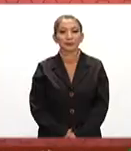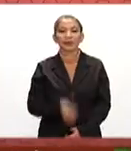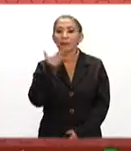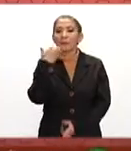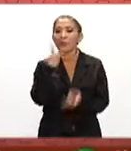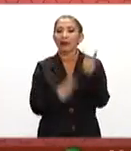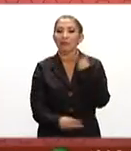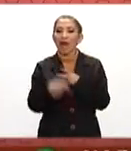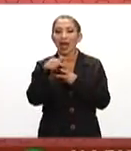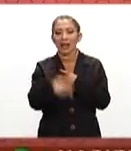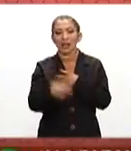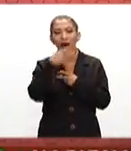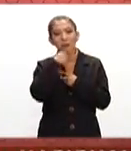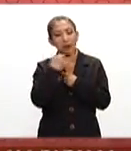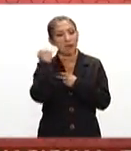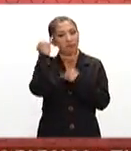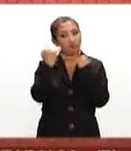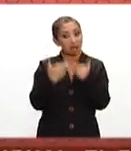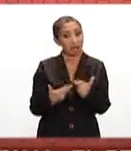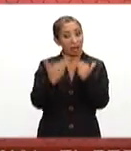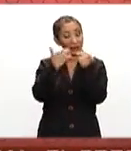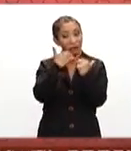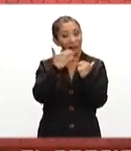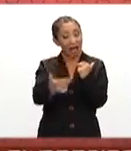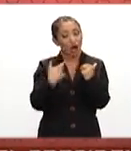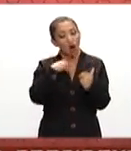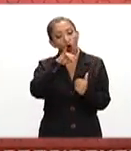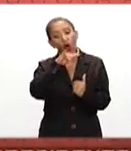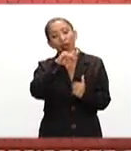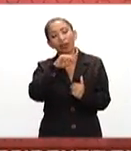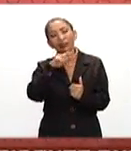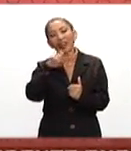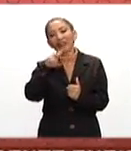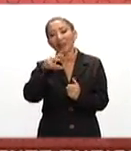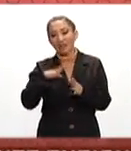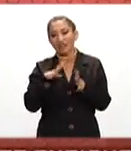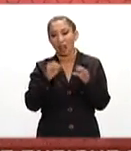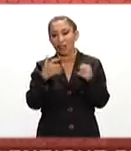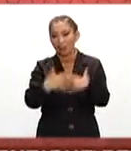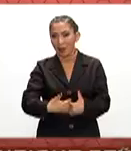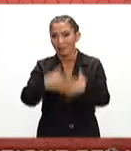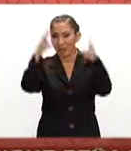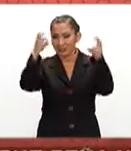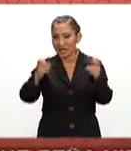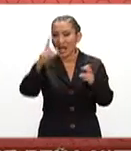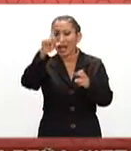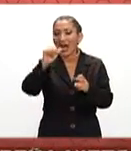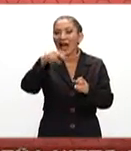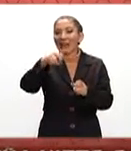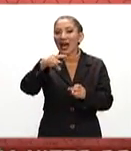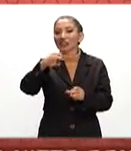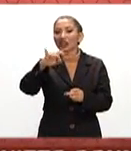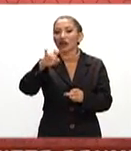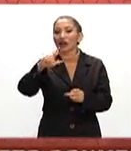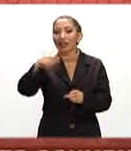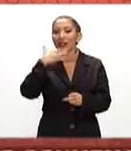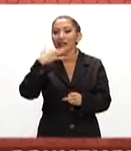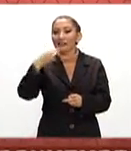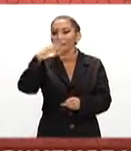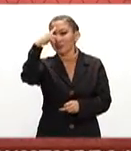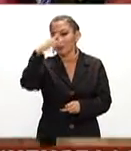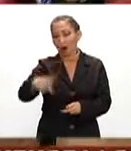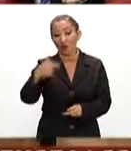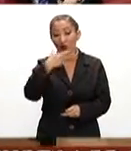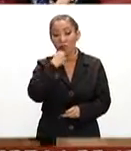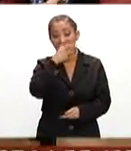Damos la bienvenida a nuestro emprendedor de la semana. Platicaremos con Julián del Valle. Él es fundador de la empresa La Nacional de Delicias